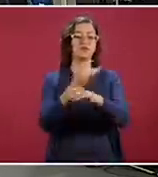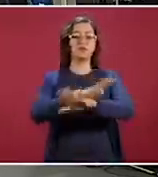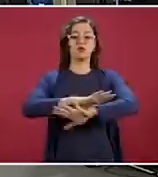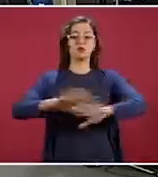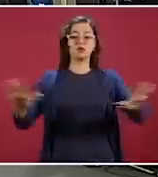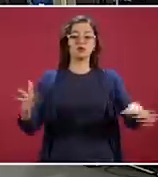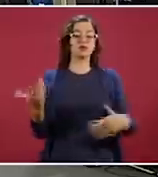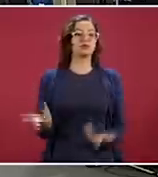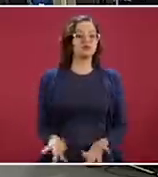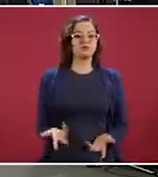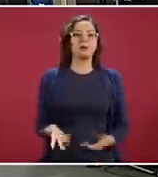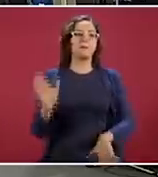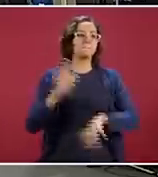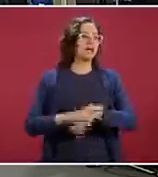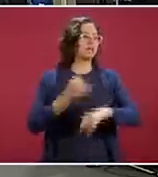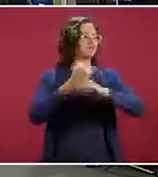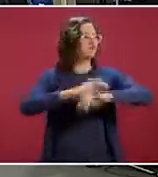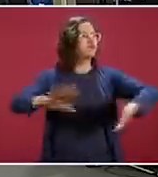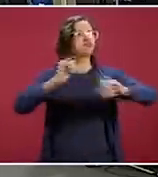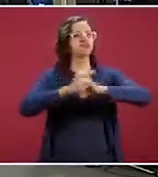y entre más información, mejor.